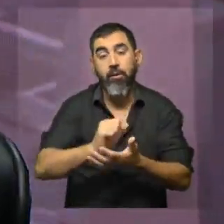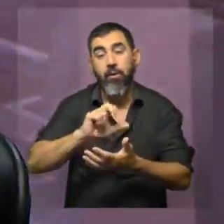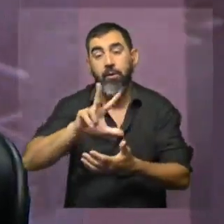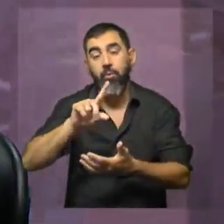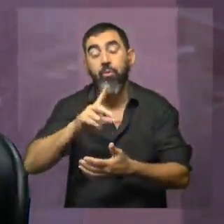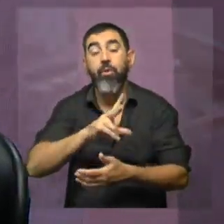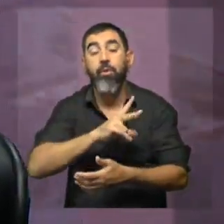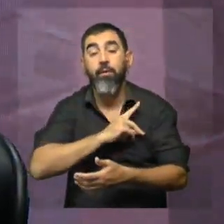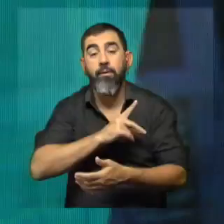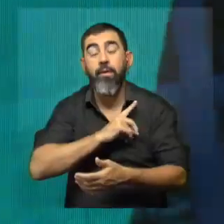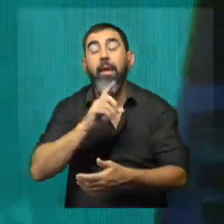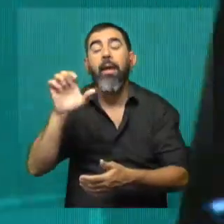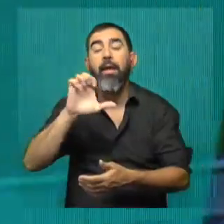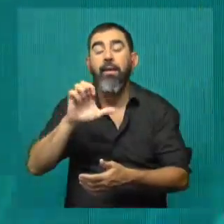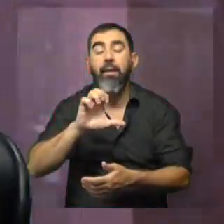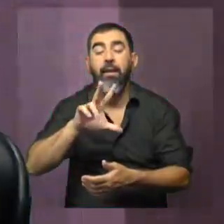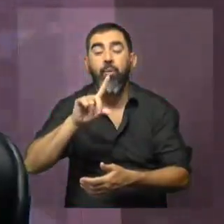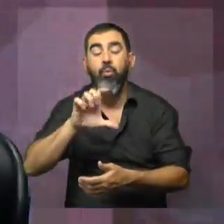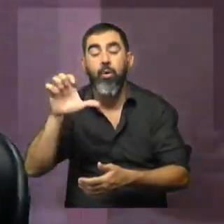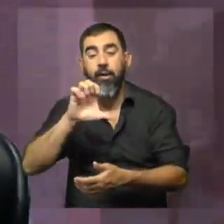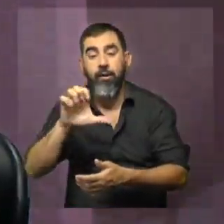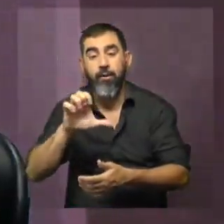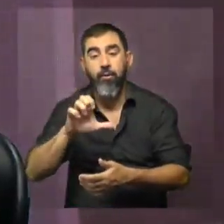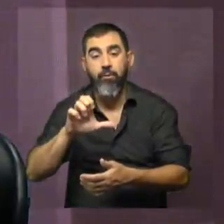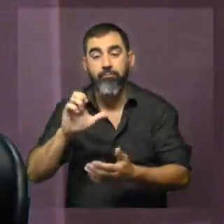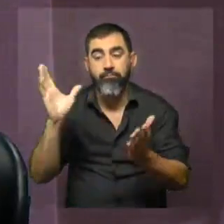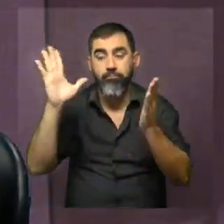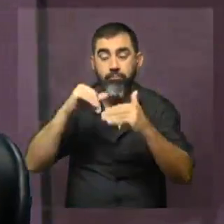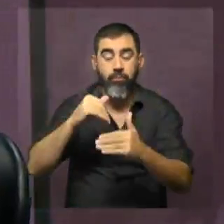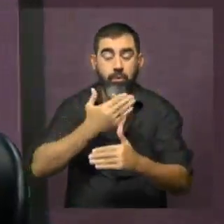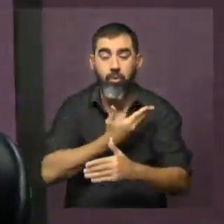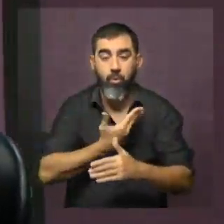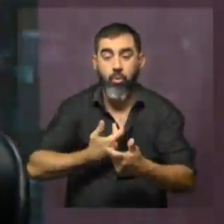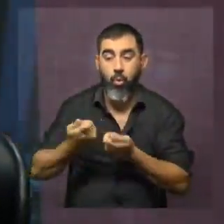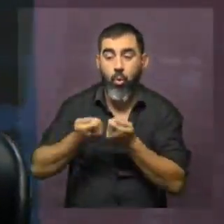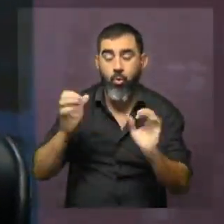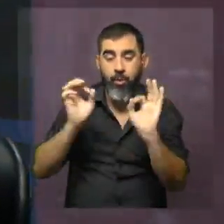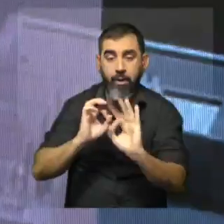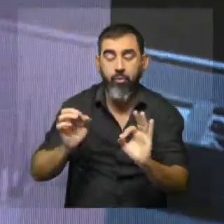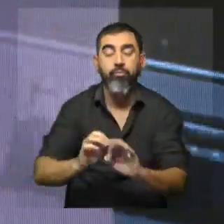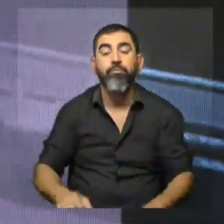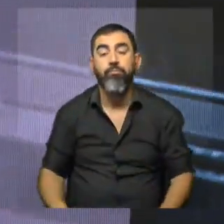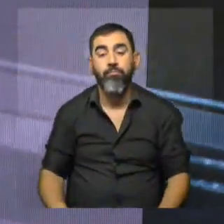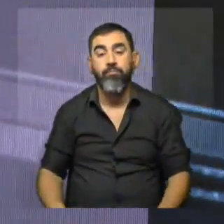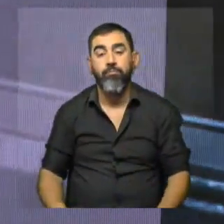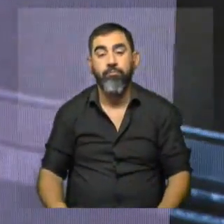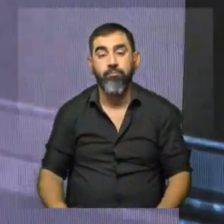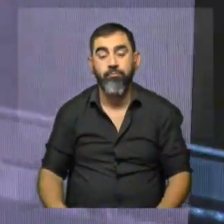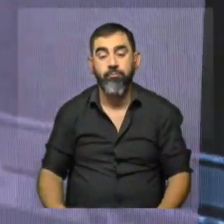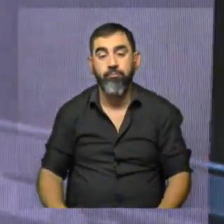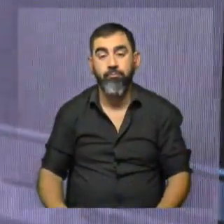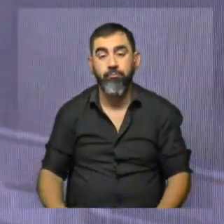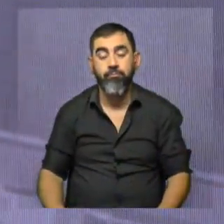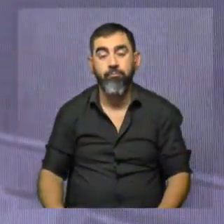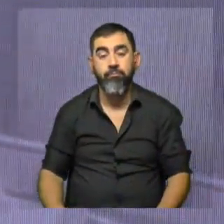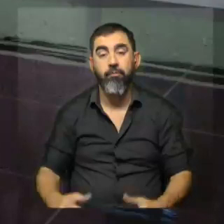en principio... De enero. No tendrá poder sobre el Distrito Federal. Bueno, muy bien, vamos a retomar este tema en un ratito nada más.